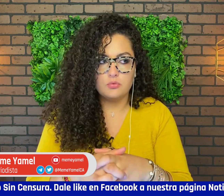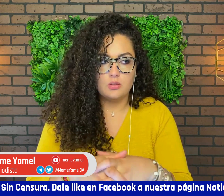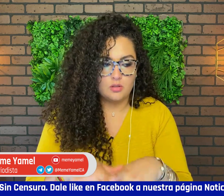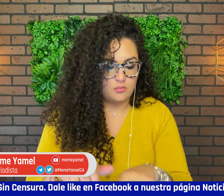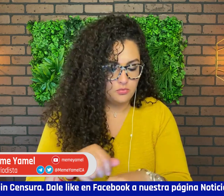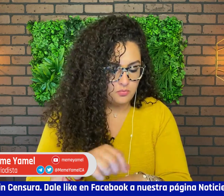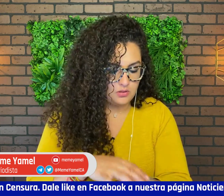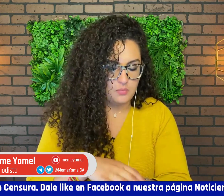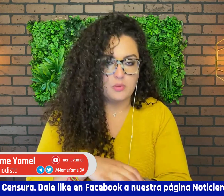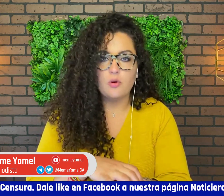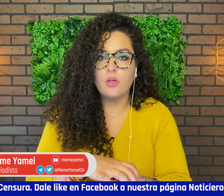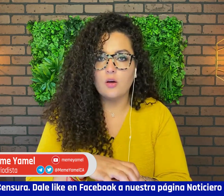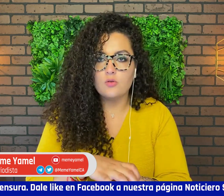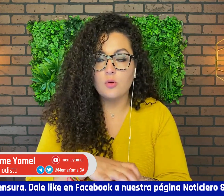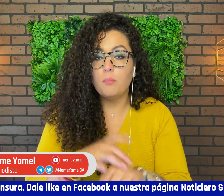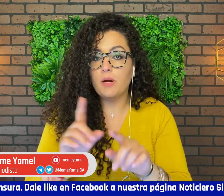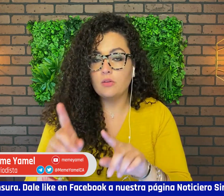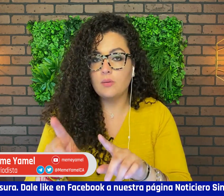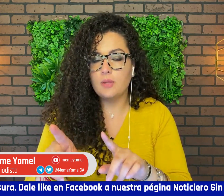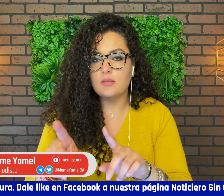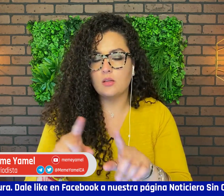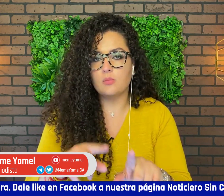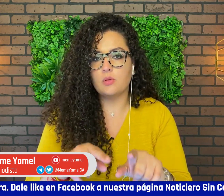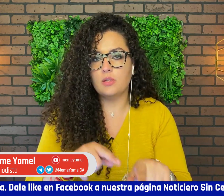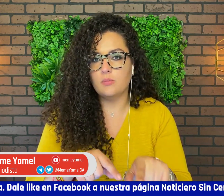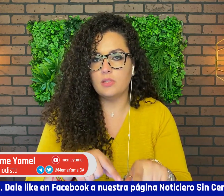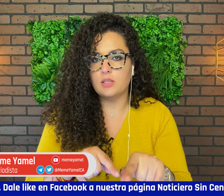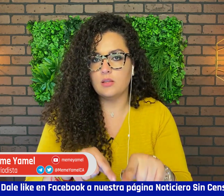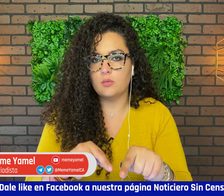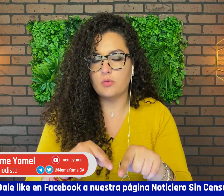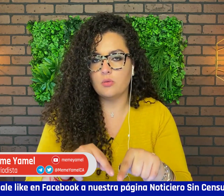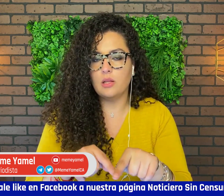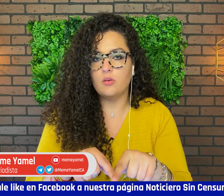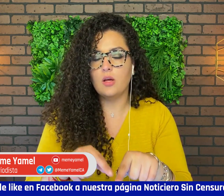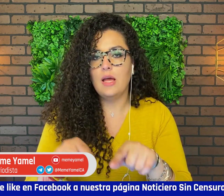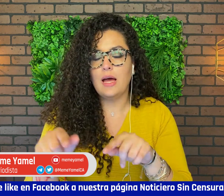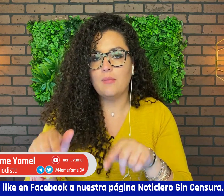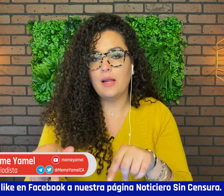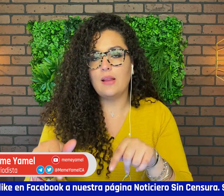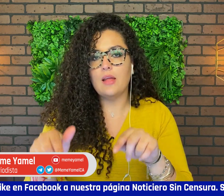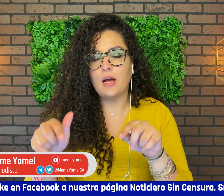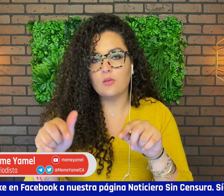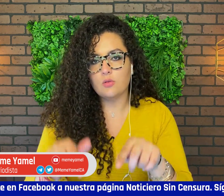pues estamos, es el primero de agosto, pero también se compromete el presidente López Obrador